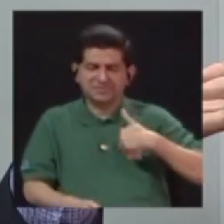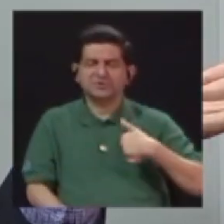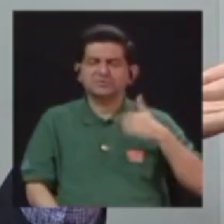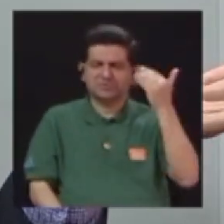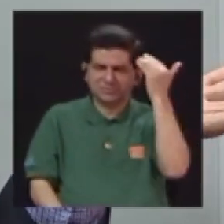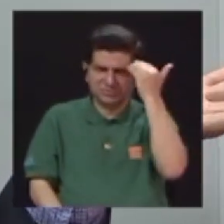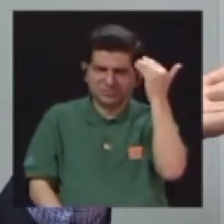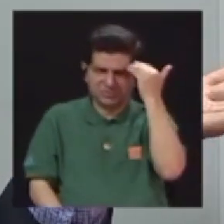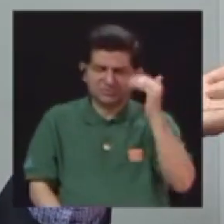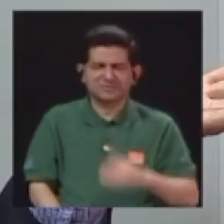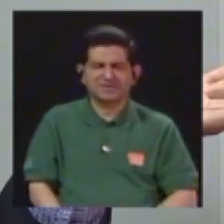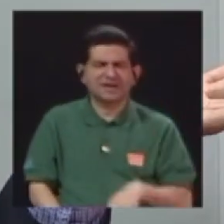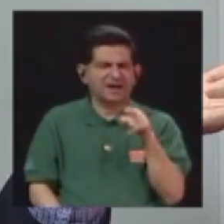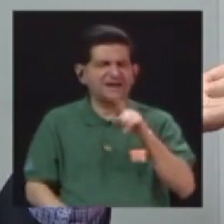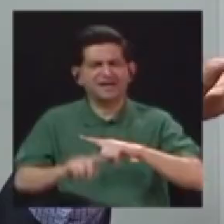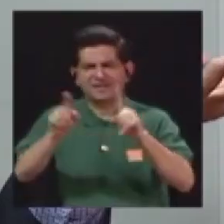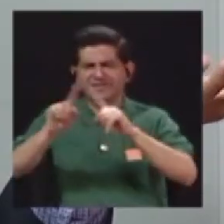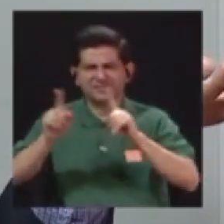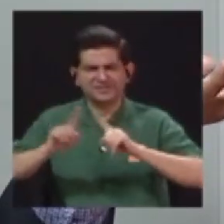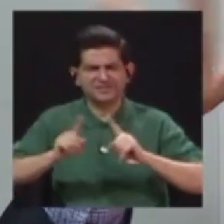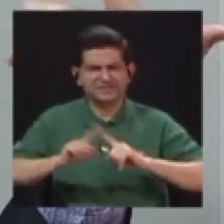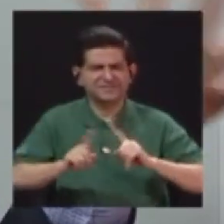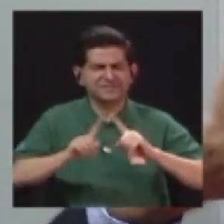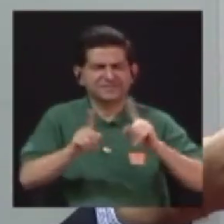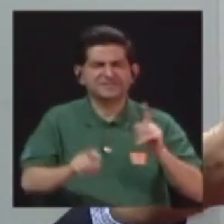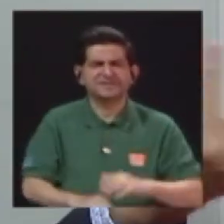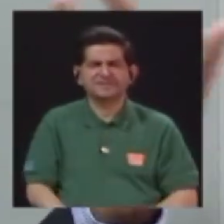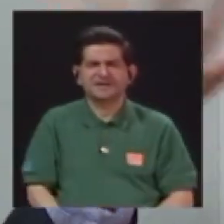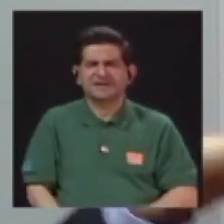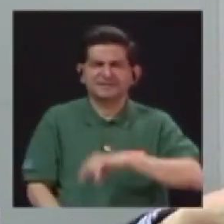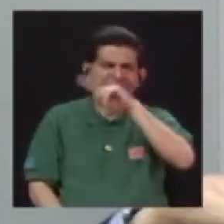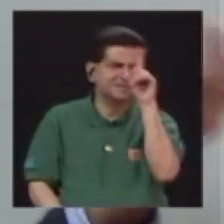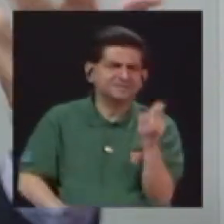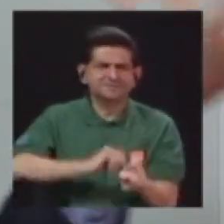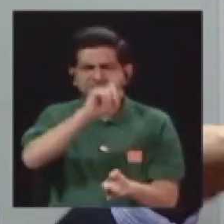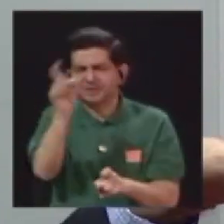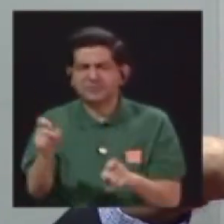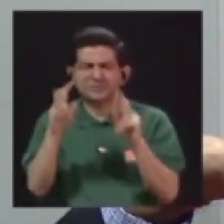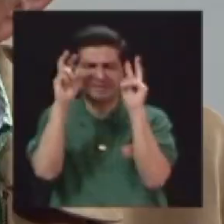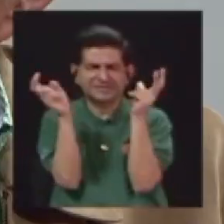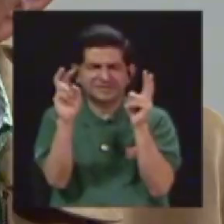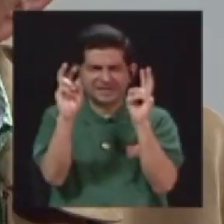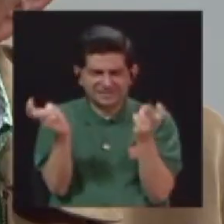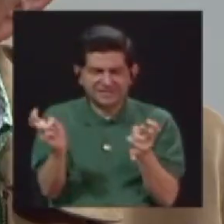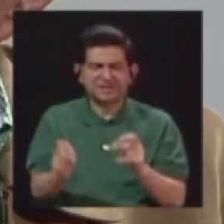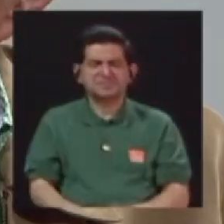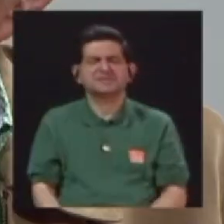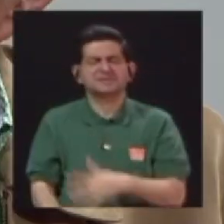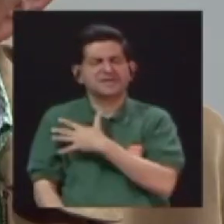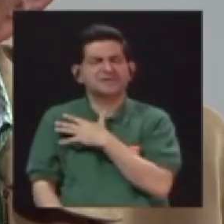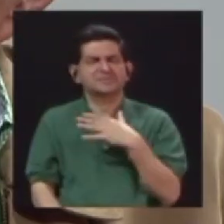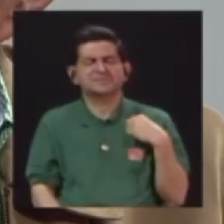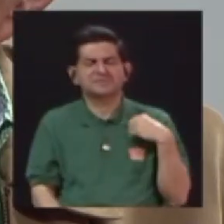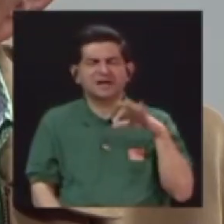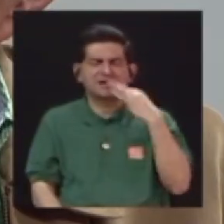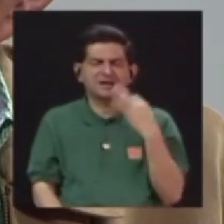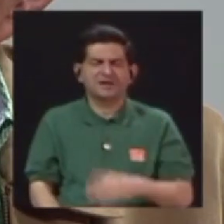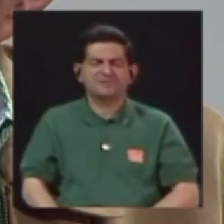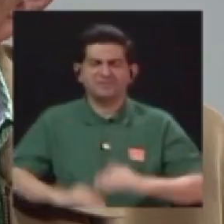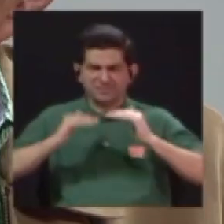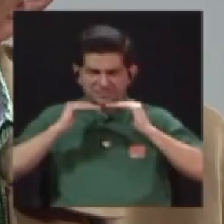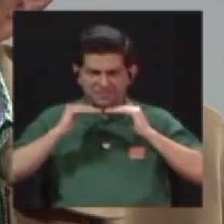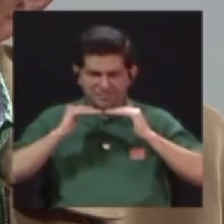ha despertado una serie de interrogantes, de temas, y le ha encantado la forma llana